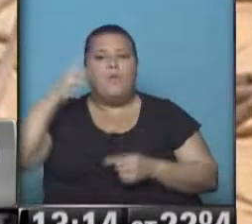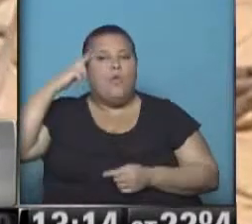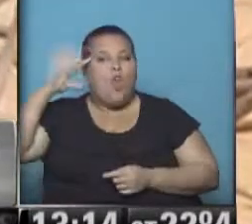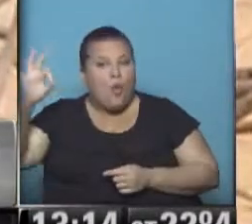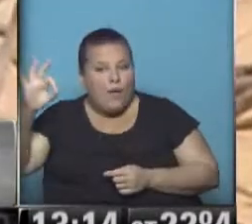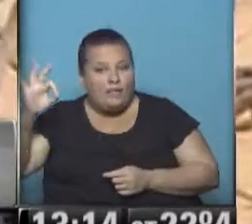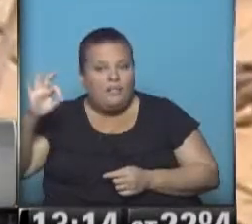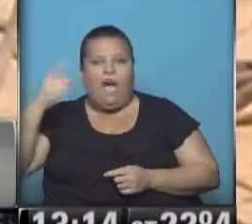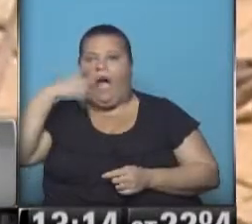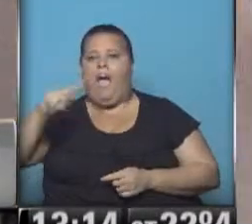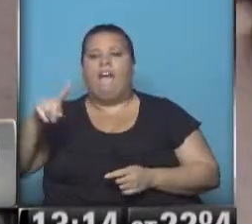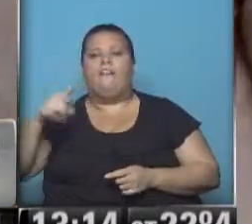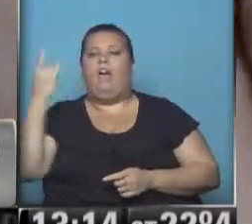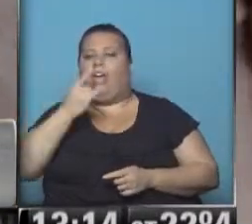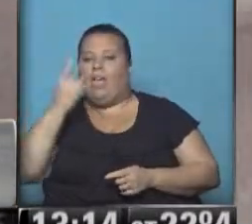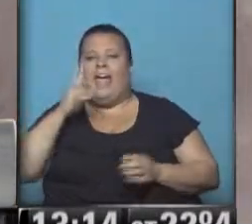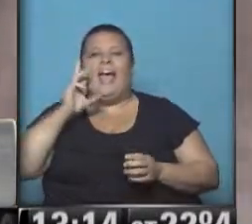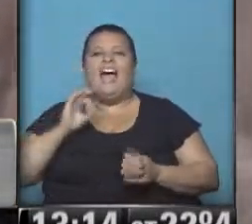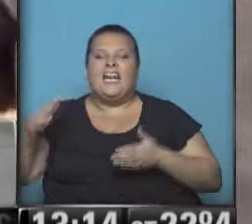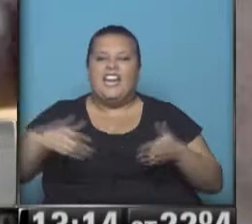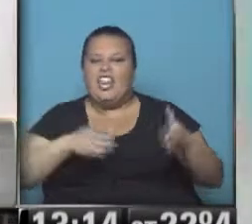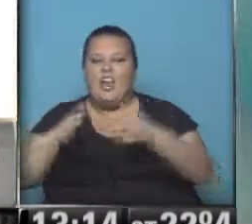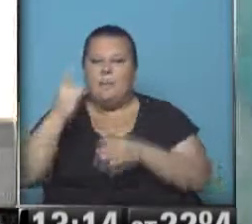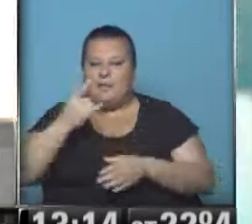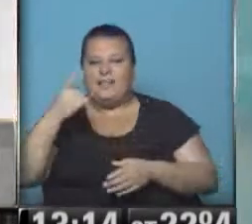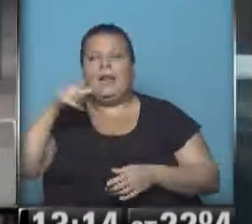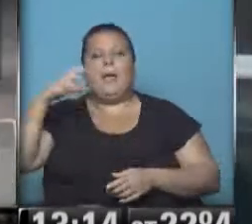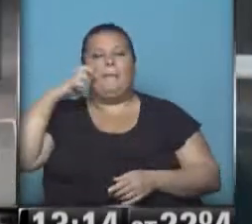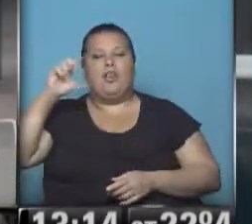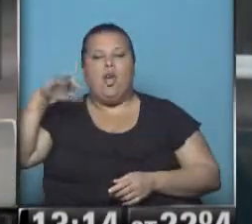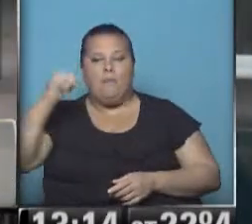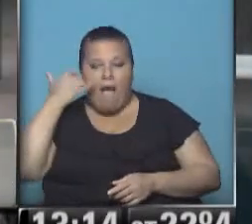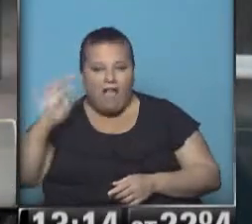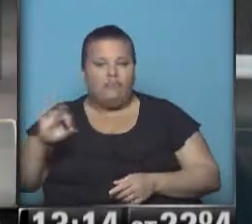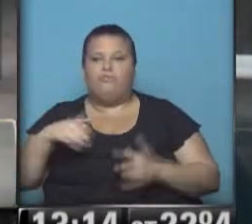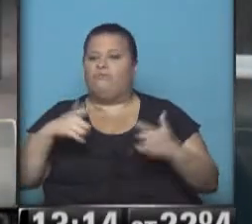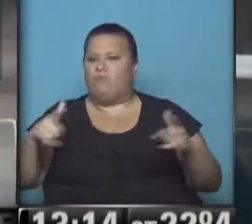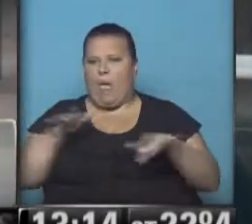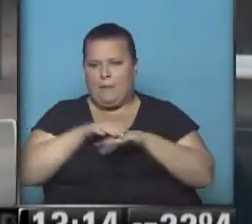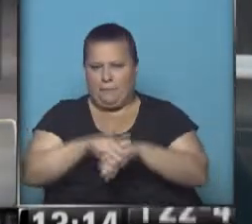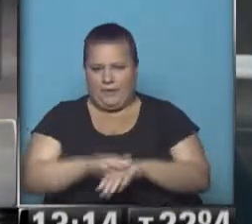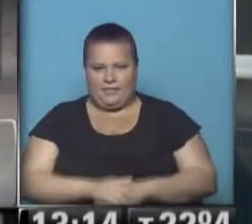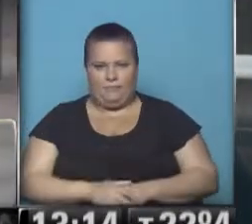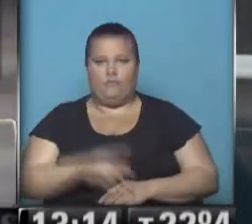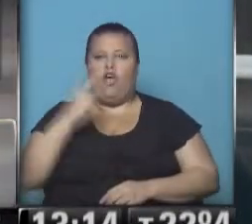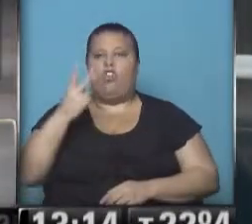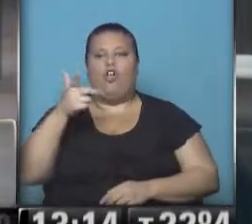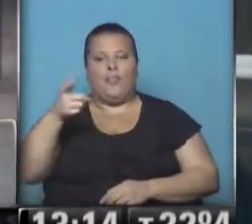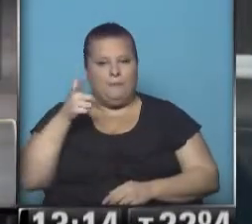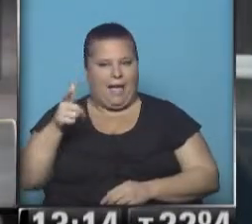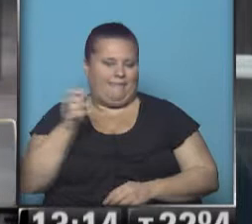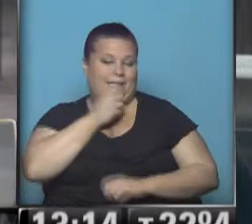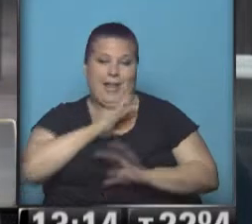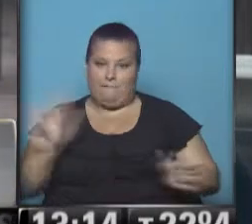hizo que desviaran artificialmente el río en el proyecto Pantalo, en el río Pilcomayo, y allí ya no hay ni peces. Dos disparos.